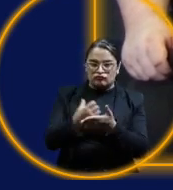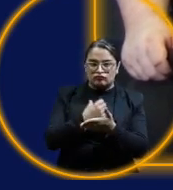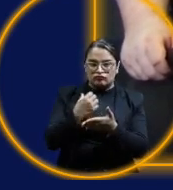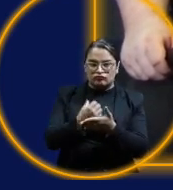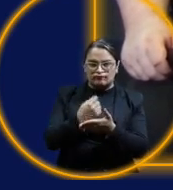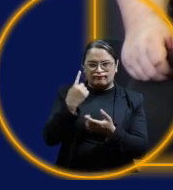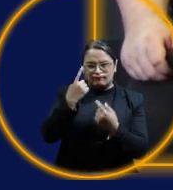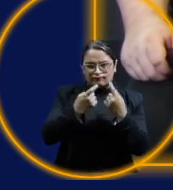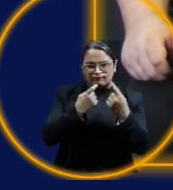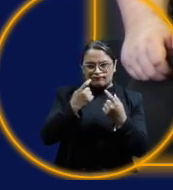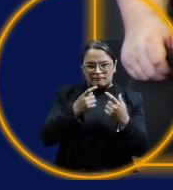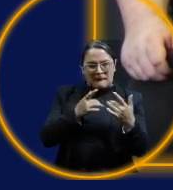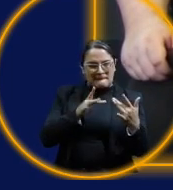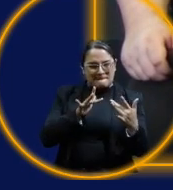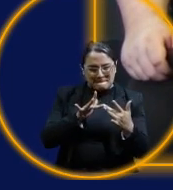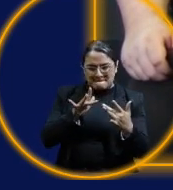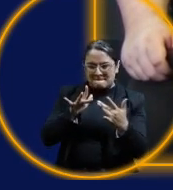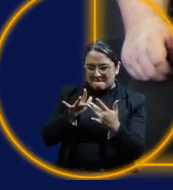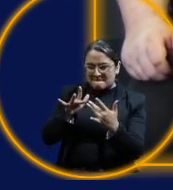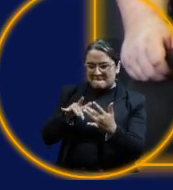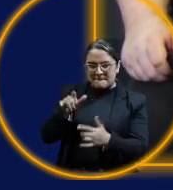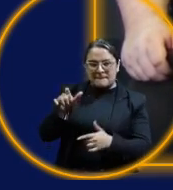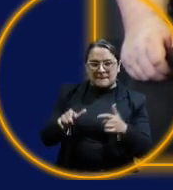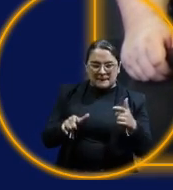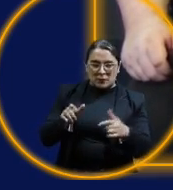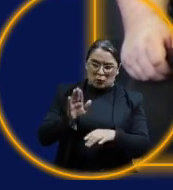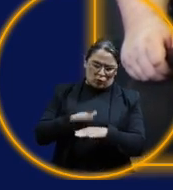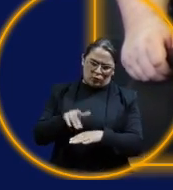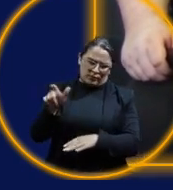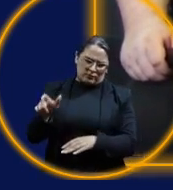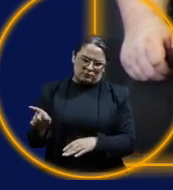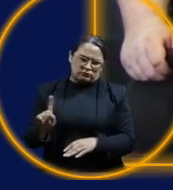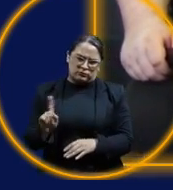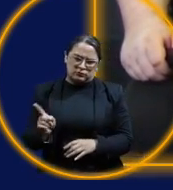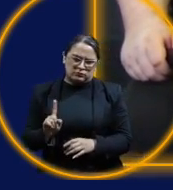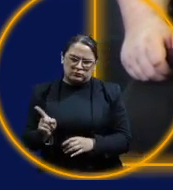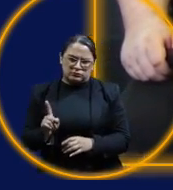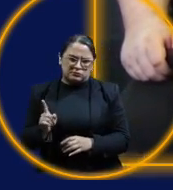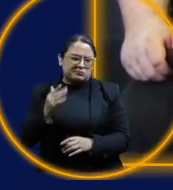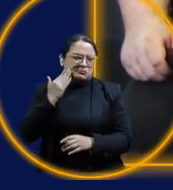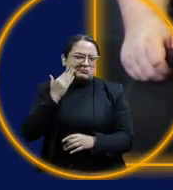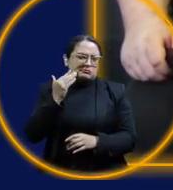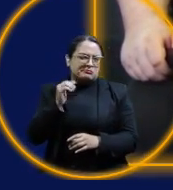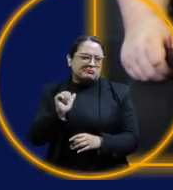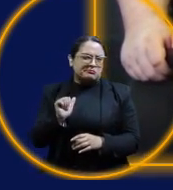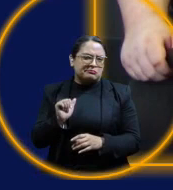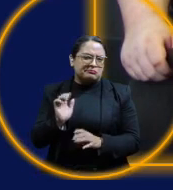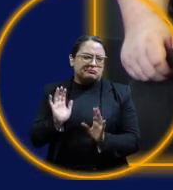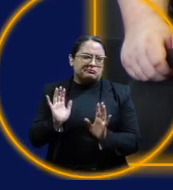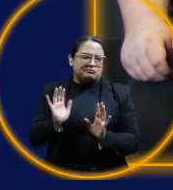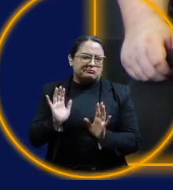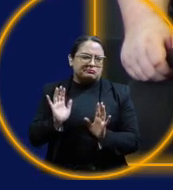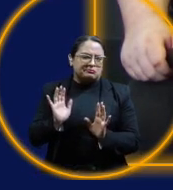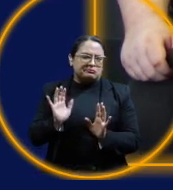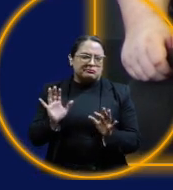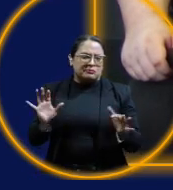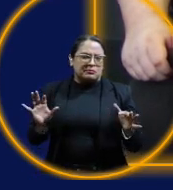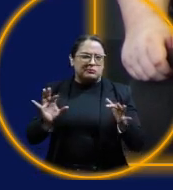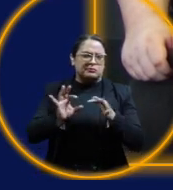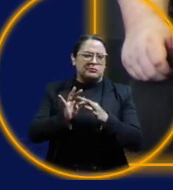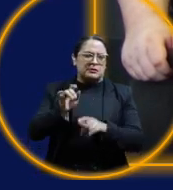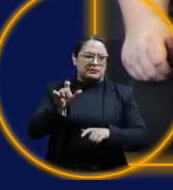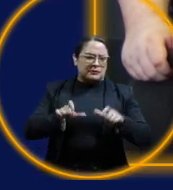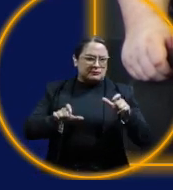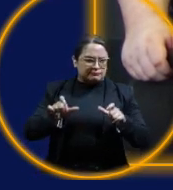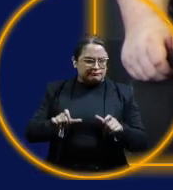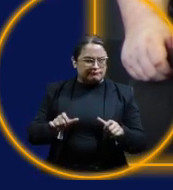no estaba conectando con la gente y eso no fue culpa de ella Ella Sencillamente como que no había conectado con la gente